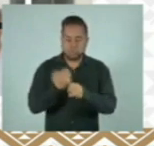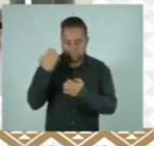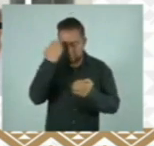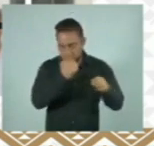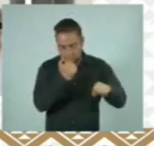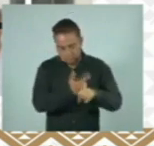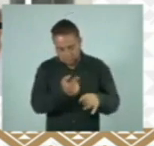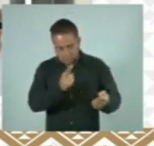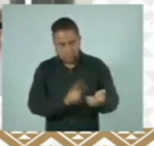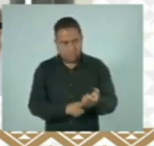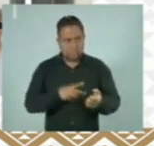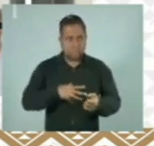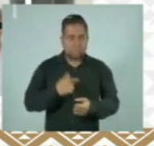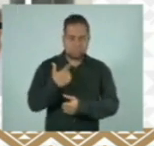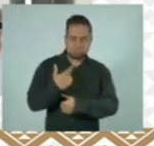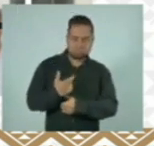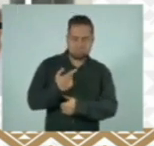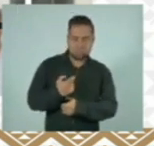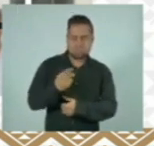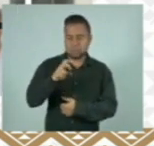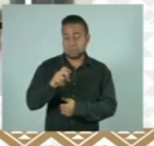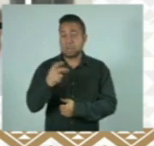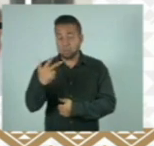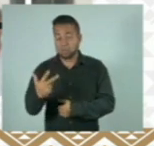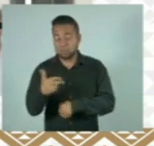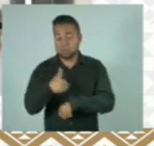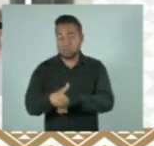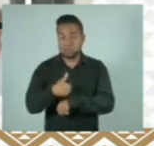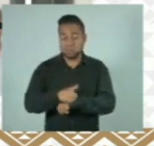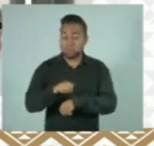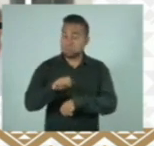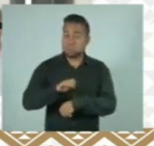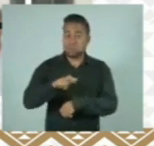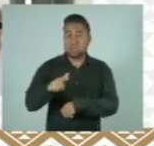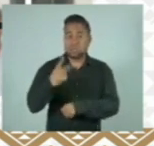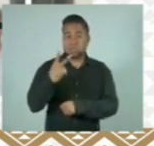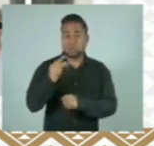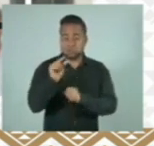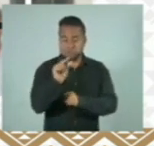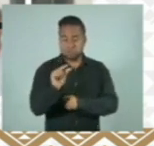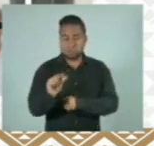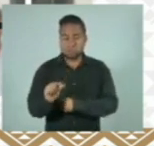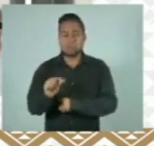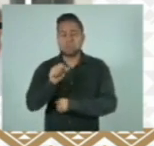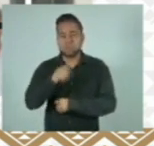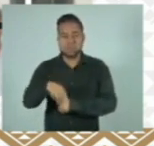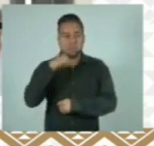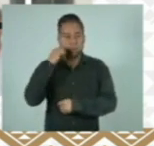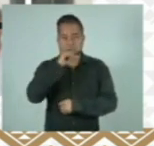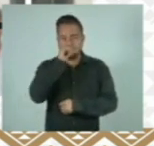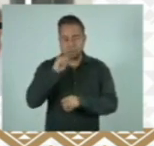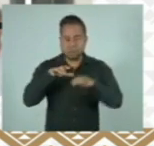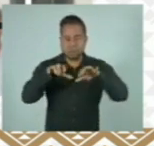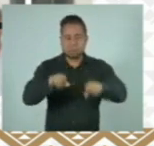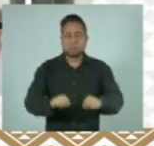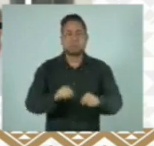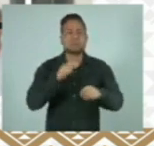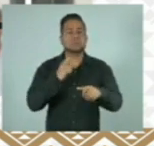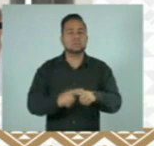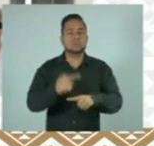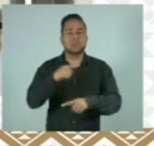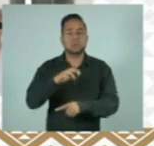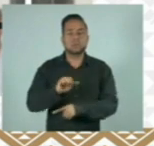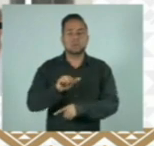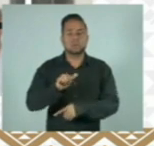le localizaron una arma corta calibre 38 especial, 2 cartuchos. Oaxaca de Juárez, la Policía Estatal llevó a cabo el aseguramiento y detención de Gustavo